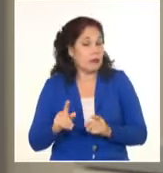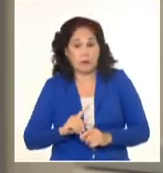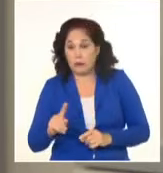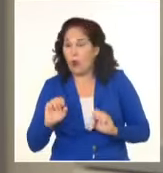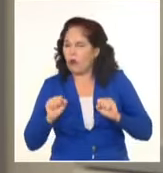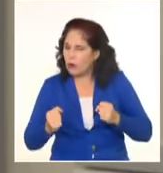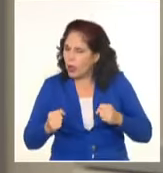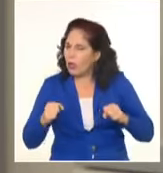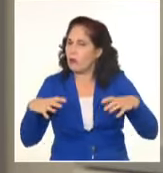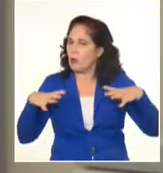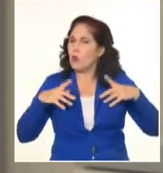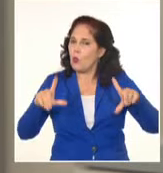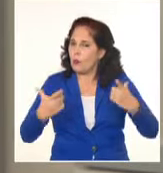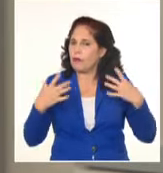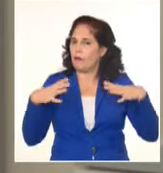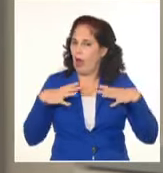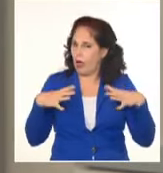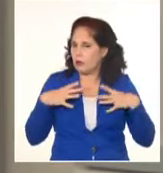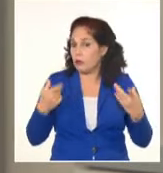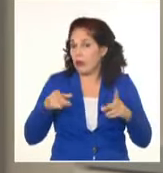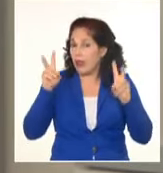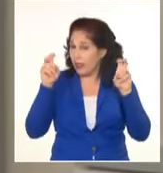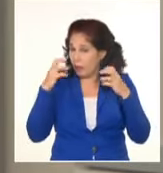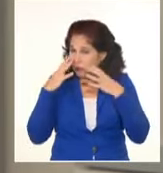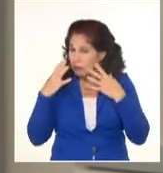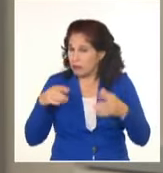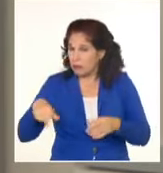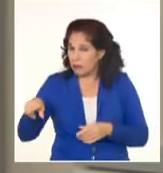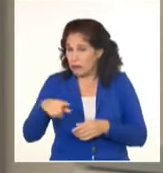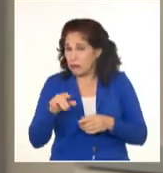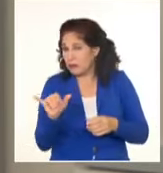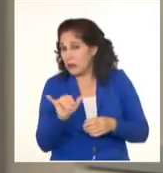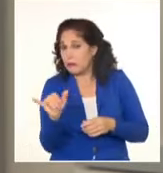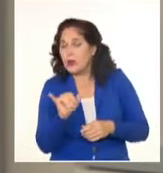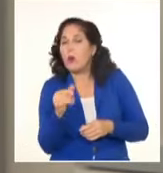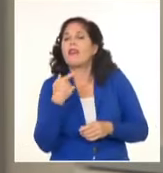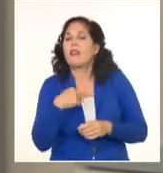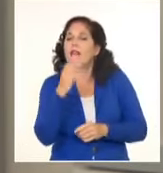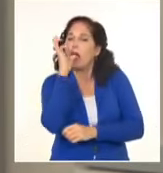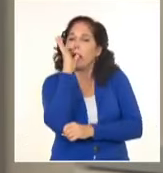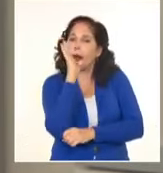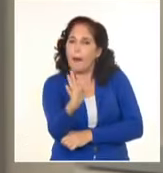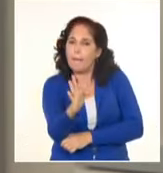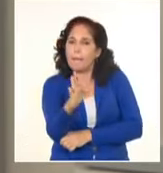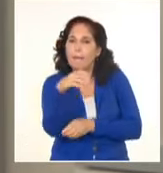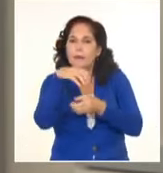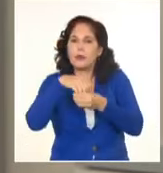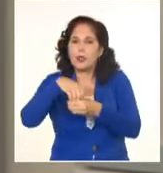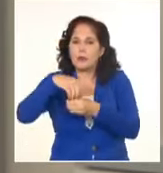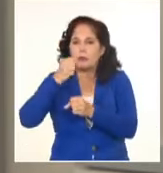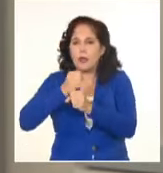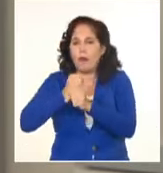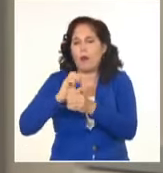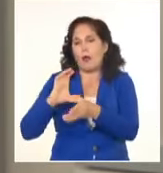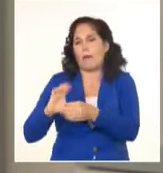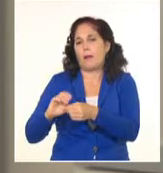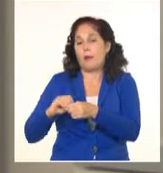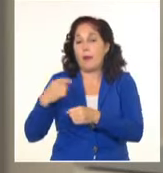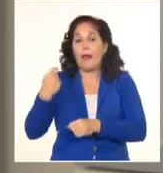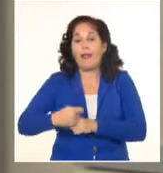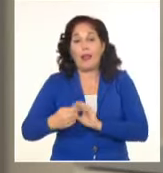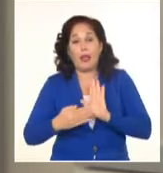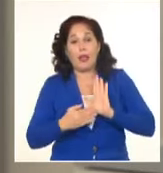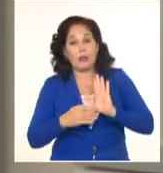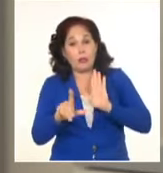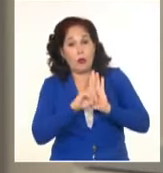los actores del país? Y ese es un tema muy importante, que es que se respete en los actores económicos no estatales todos estos derechos que están previstos en